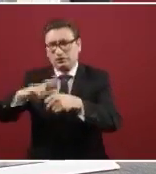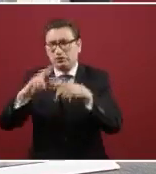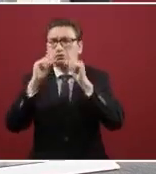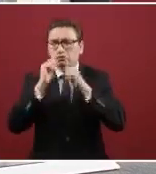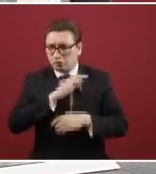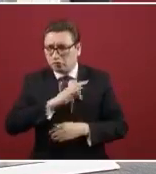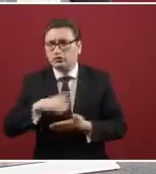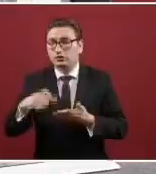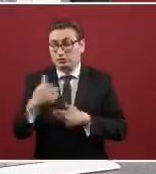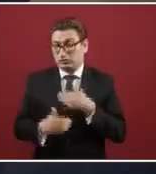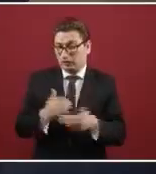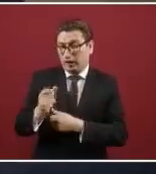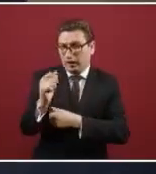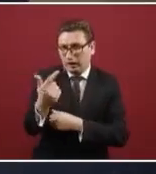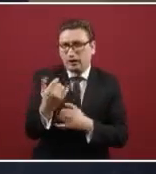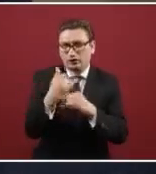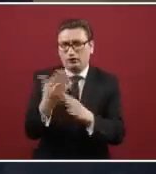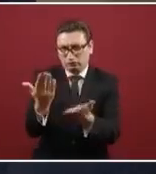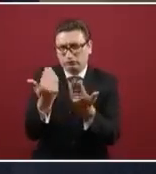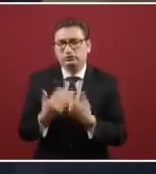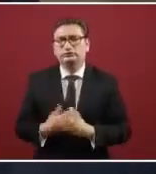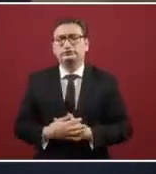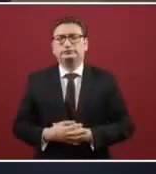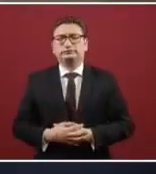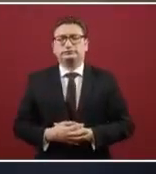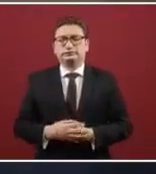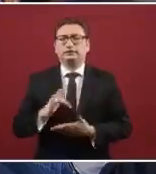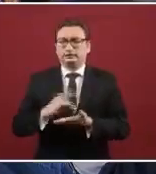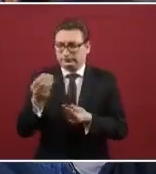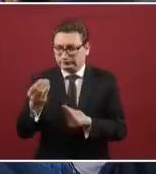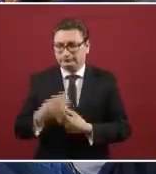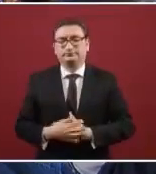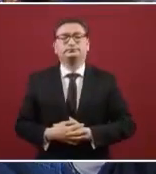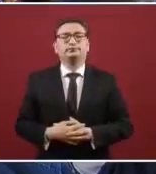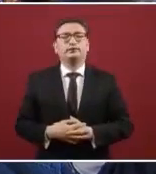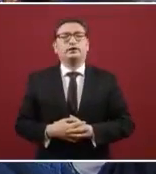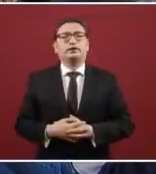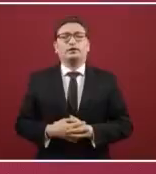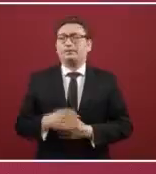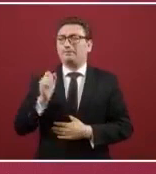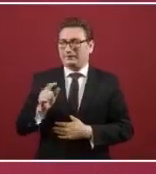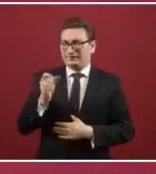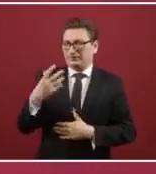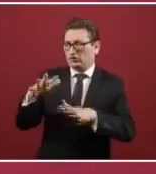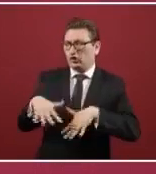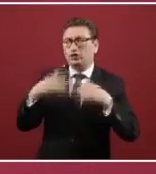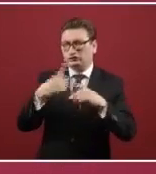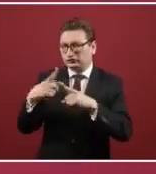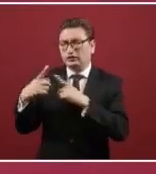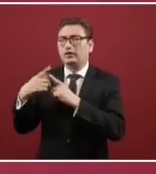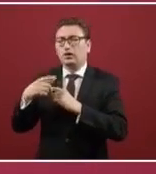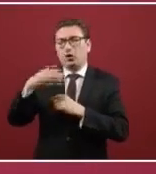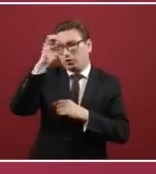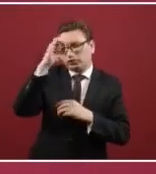avance o algo que nos pueda adelantar sobre este tema, presidente? Muchas gracias. Sí, sobre los foros ya se recogió